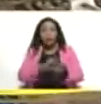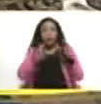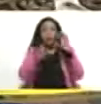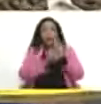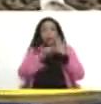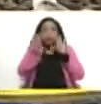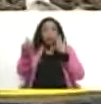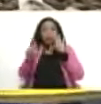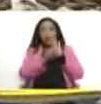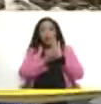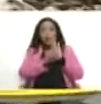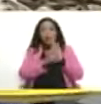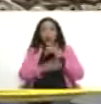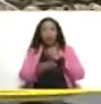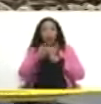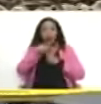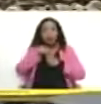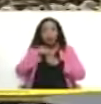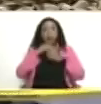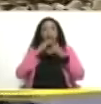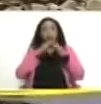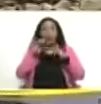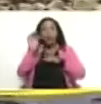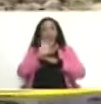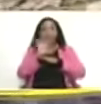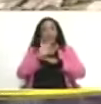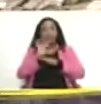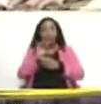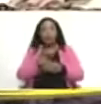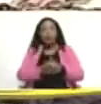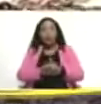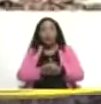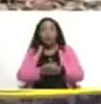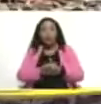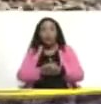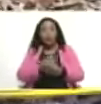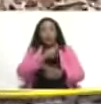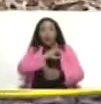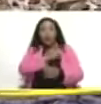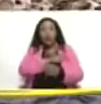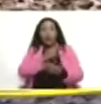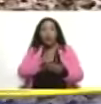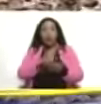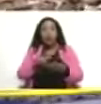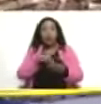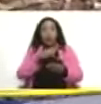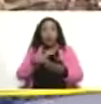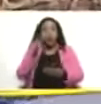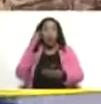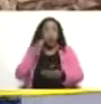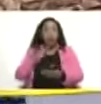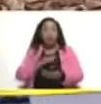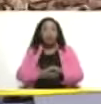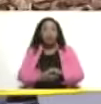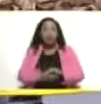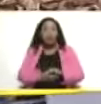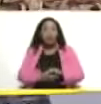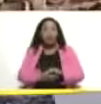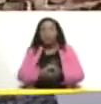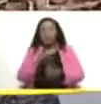la legalidad interna todas las funciones de nuestra Fuerza Armada Nacional Bolivariana y que